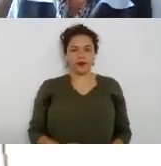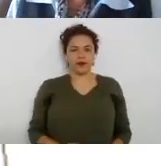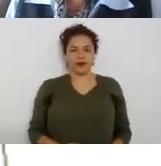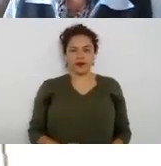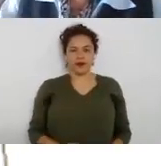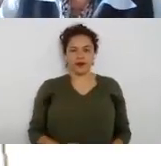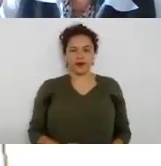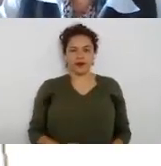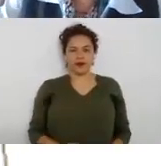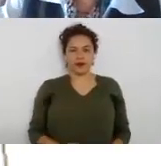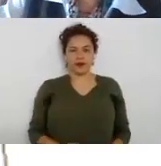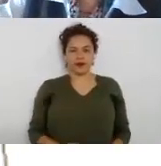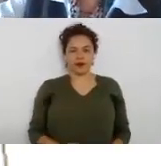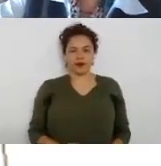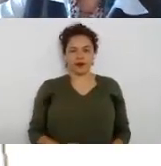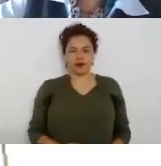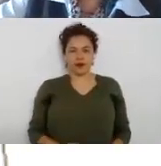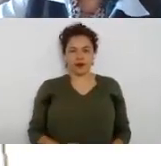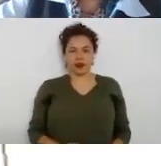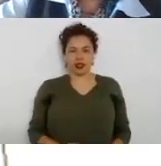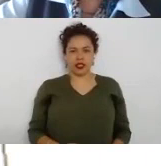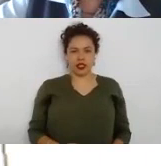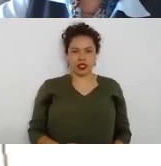Por tipos Circular y en espiral.